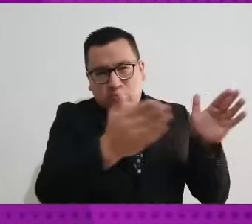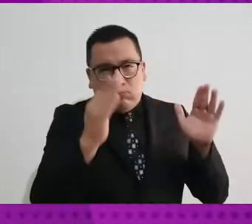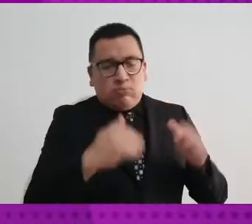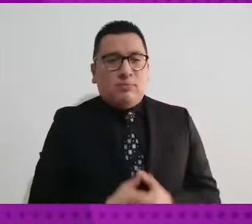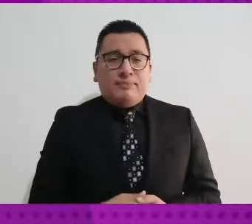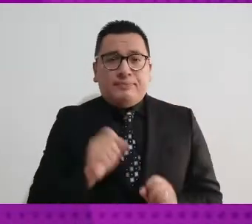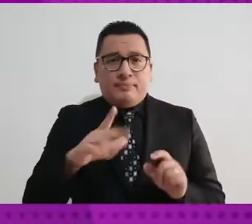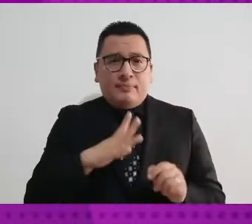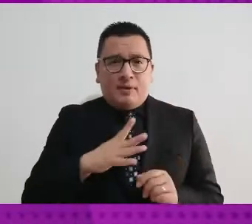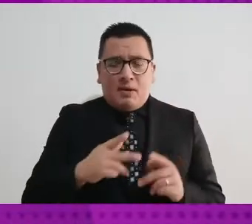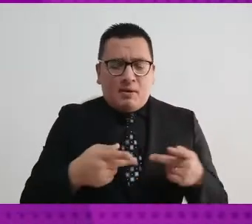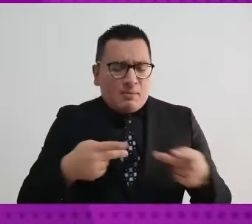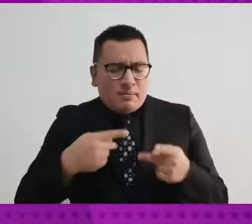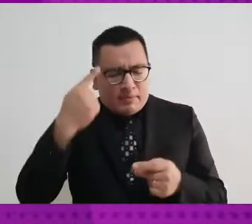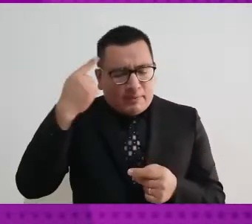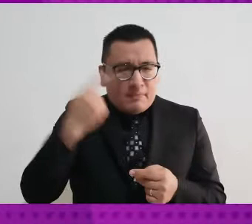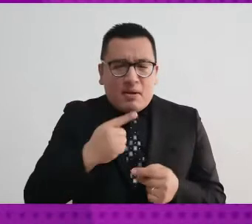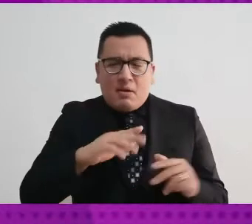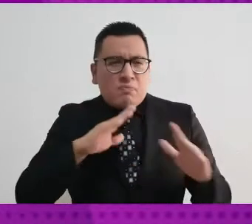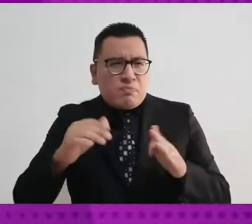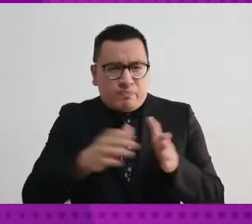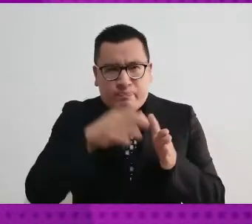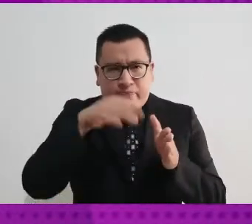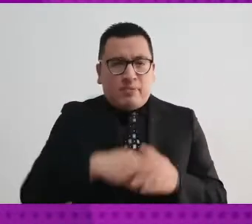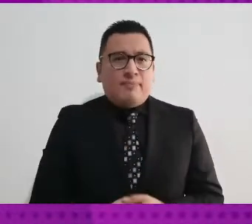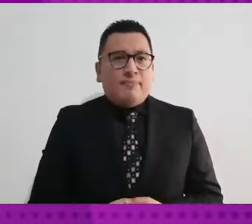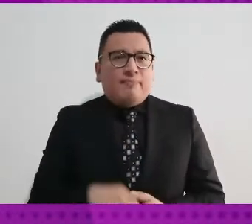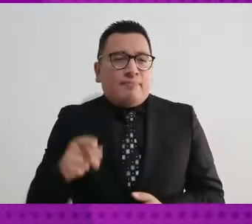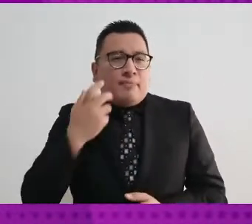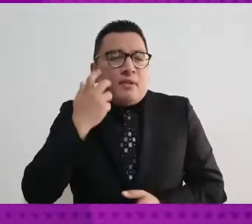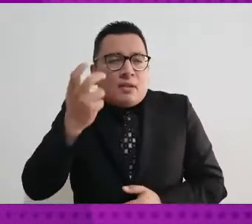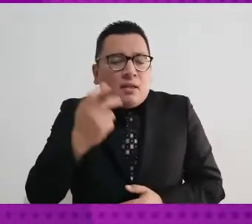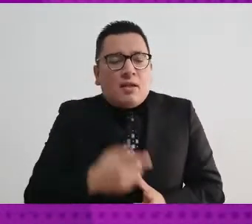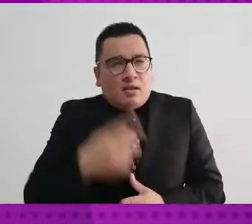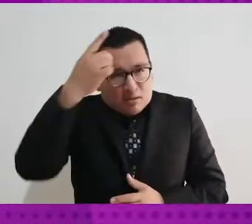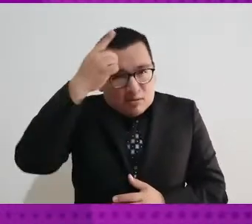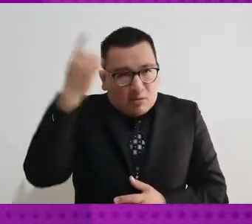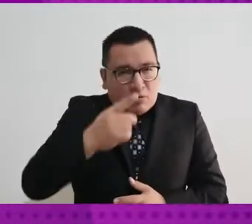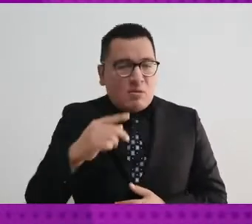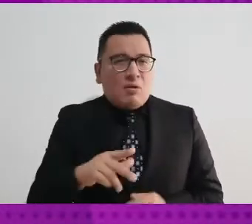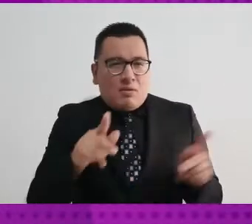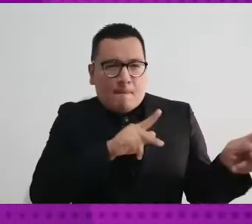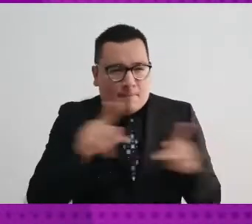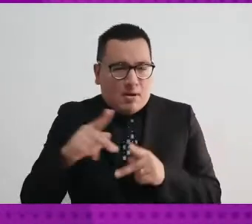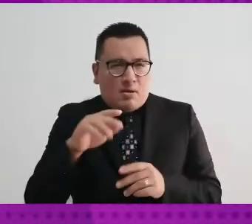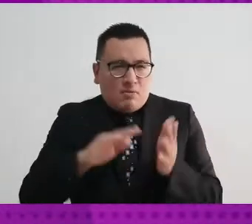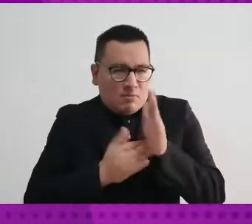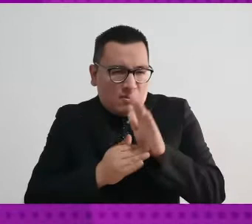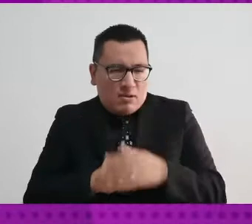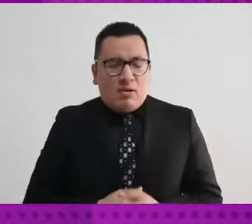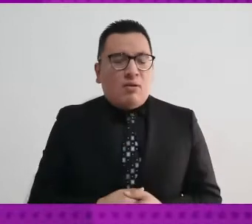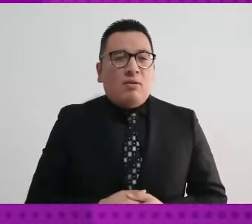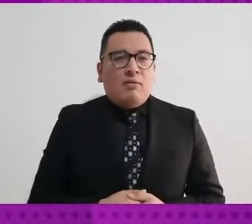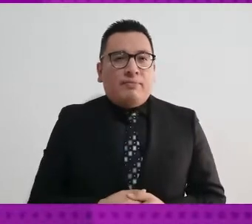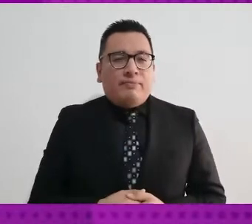cívica del Instituto Nacional Electoral. Es candidato a doctor en planeación estratégica y dirección de tecnología del